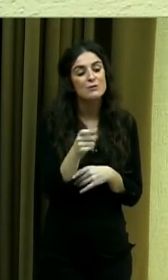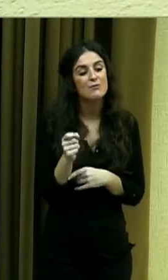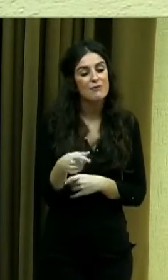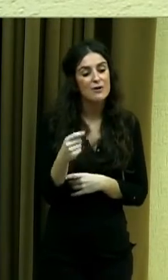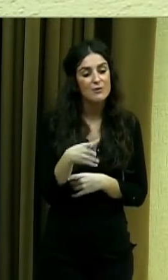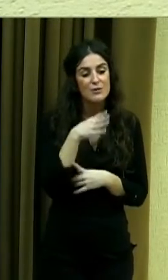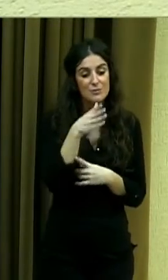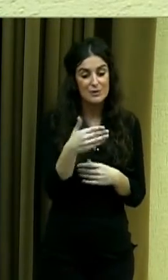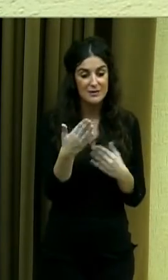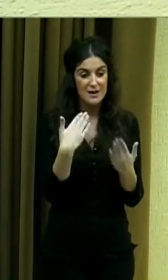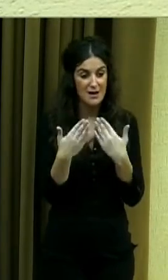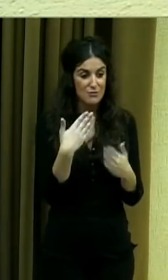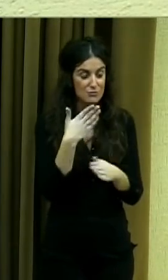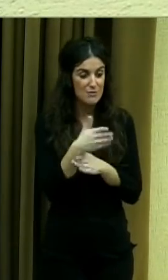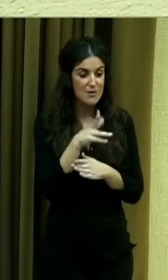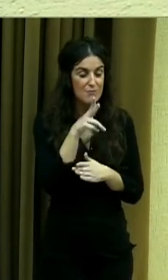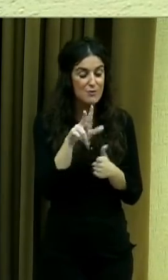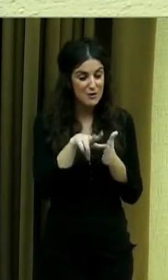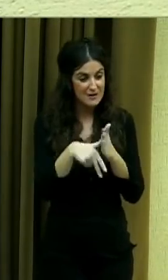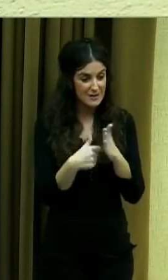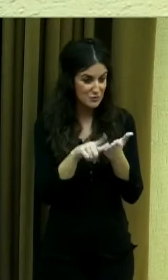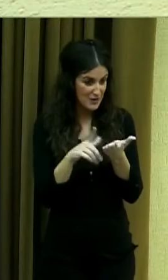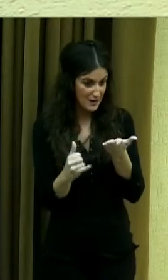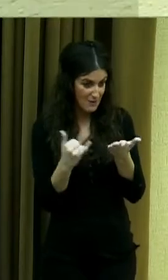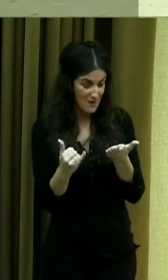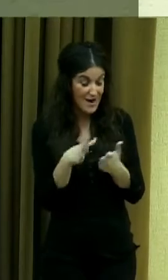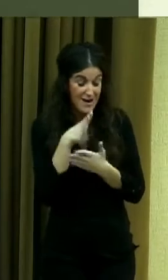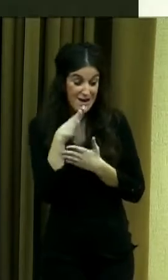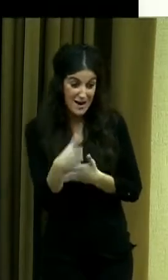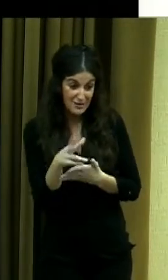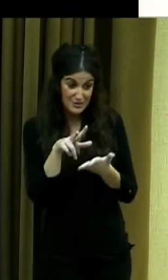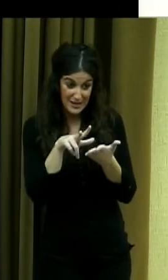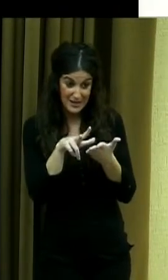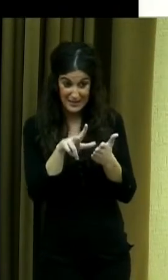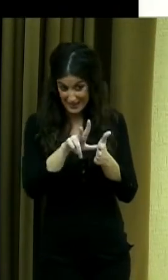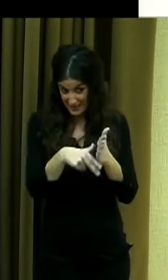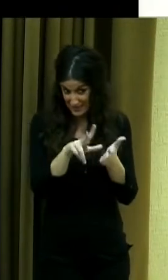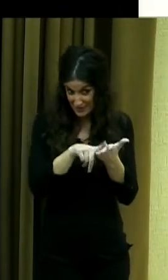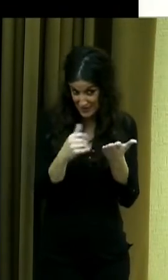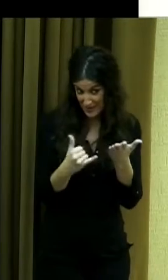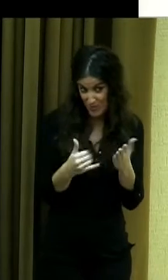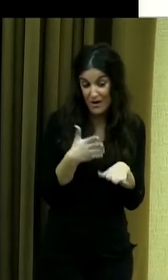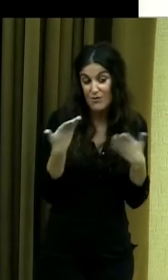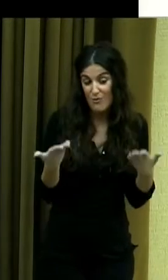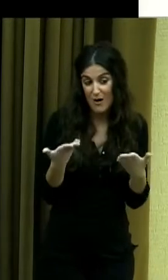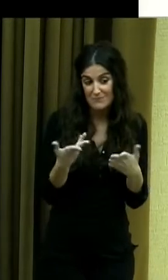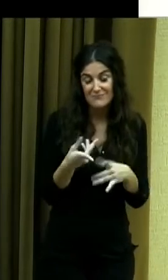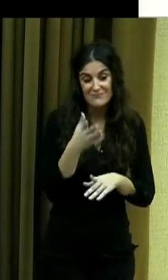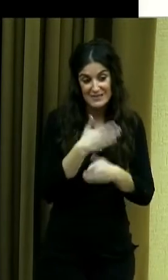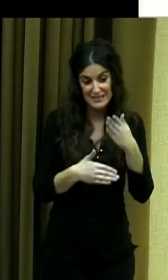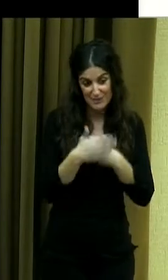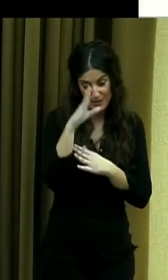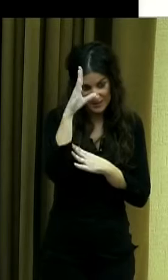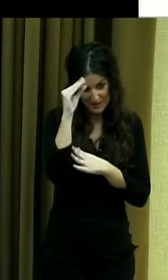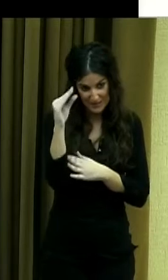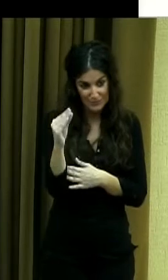a la consulta es por un retraso en el lenguaje. Y una de las causas más frecuentes de retraso del lenguaje es la discapacidad intelectual. También es